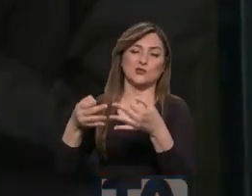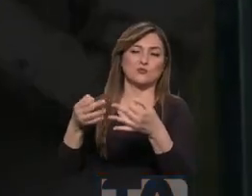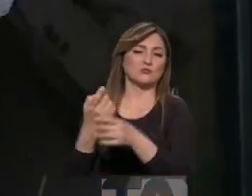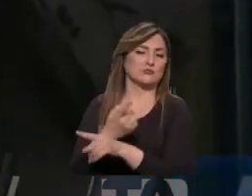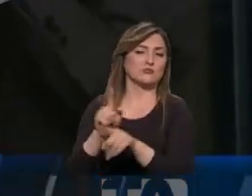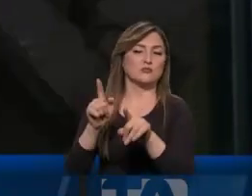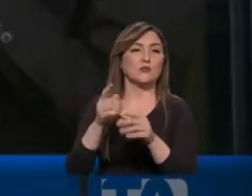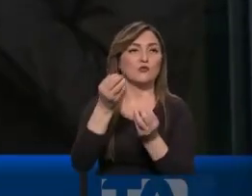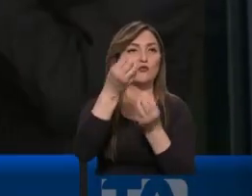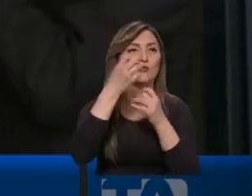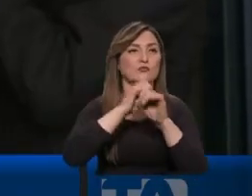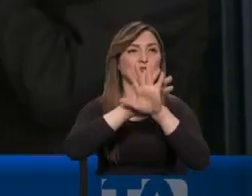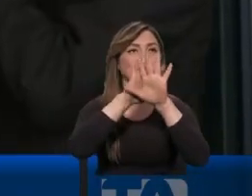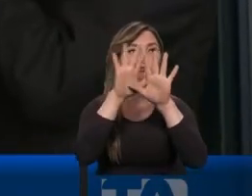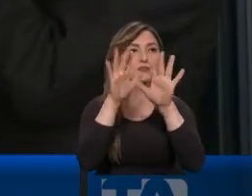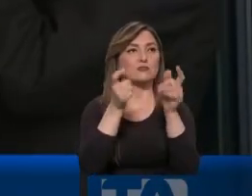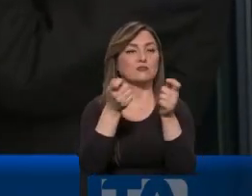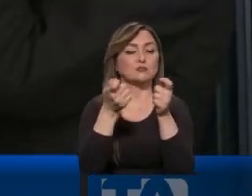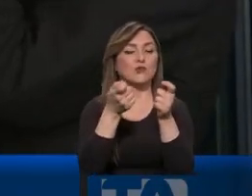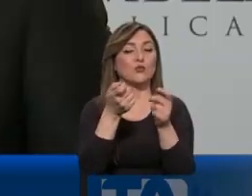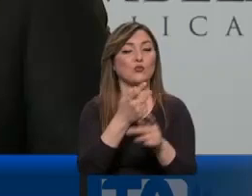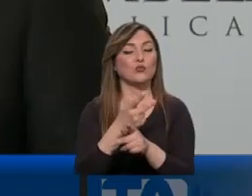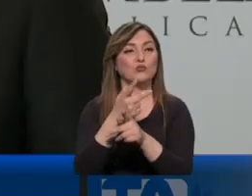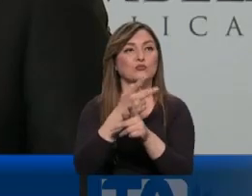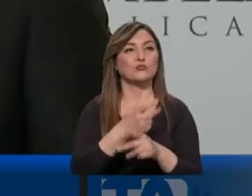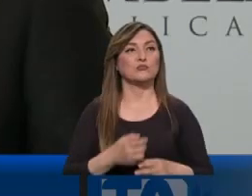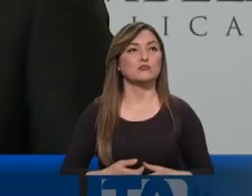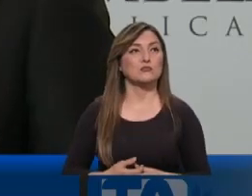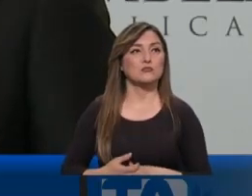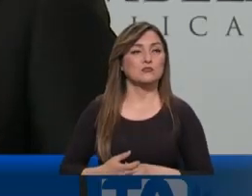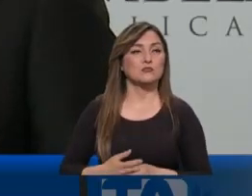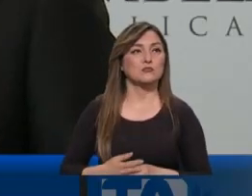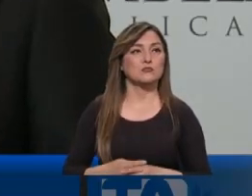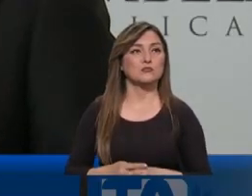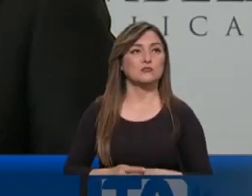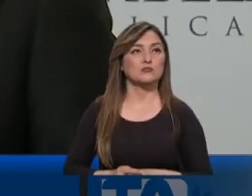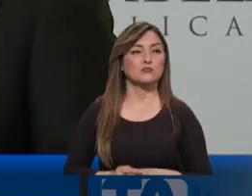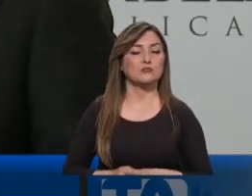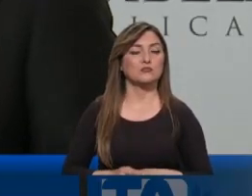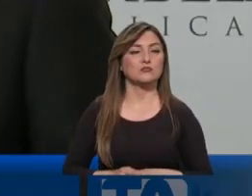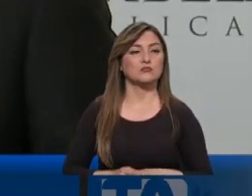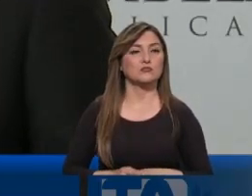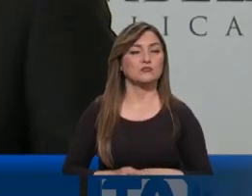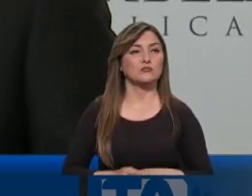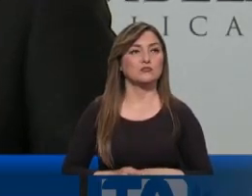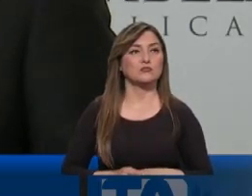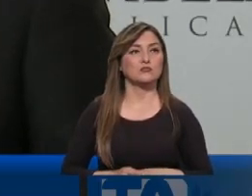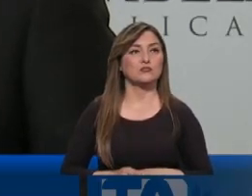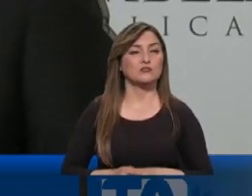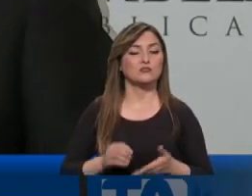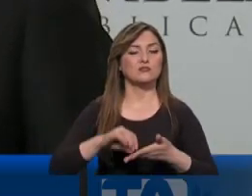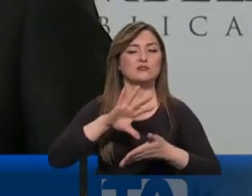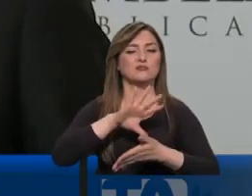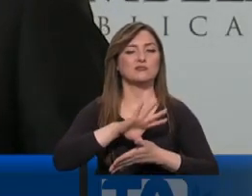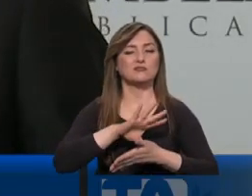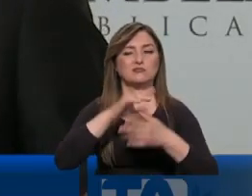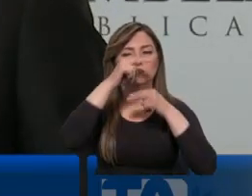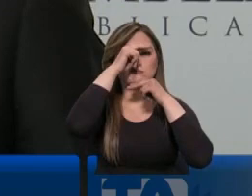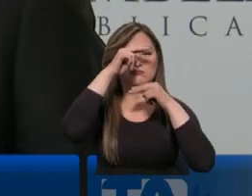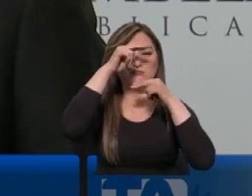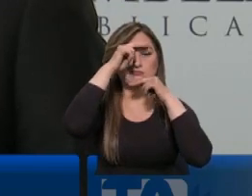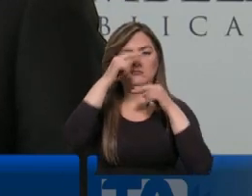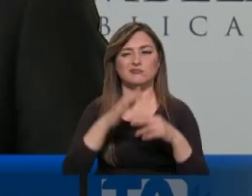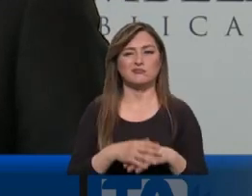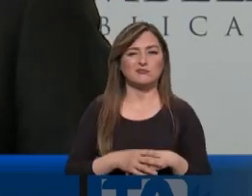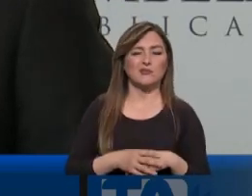que la información debe ser manejada con cautela. Porque no podemos tampoco caer en un amarillismo legislativo. No creo que es prudente,